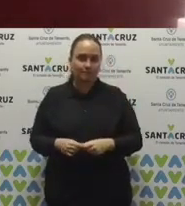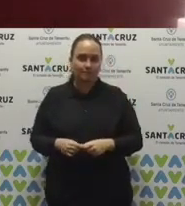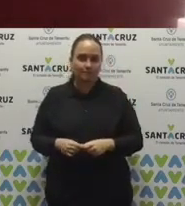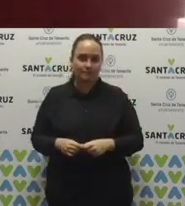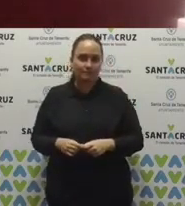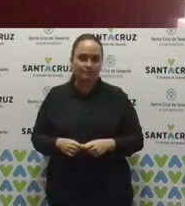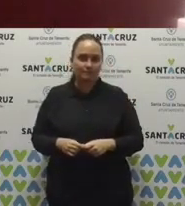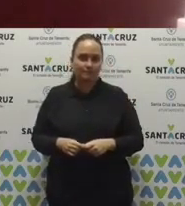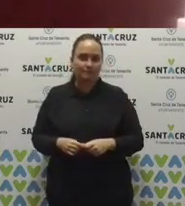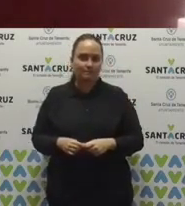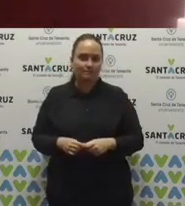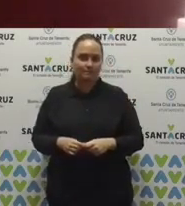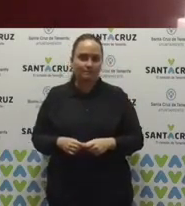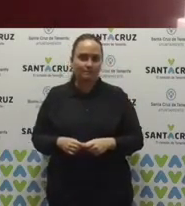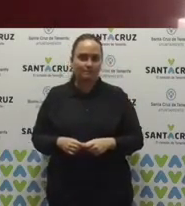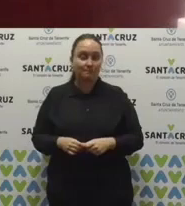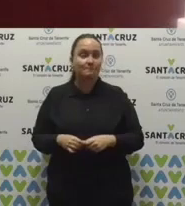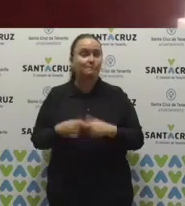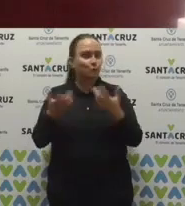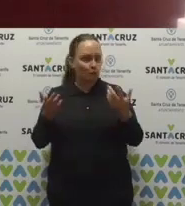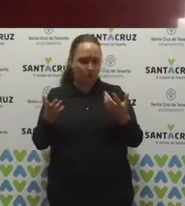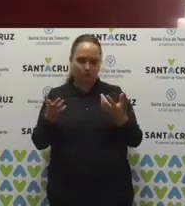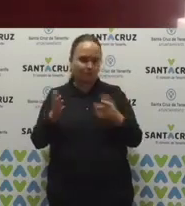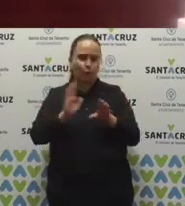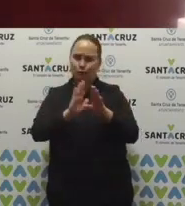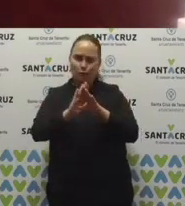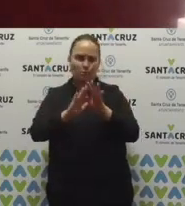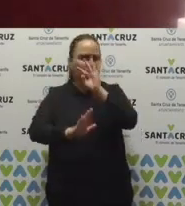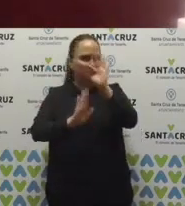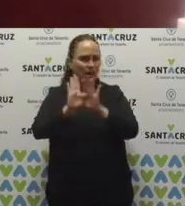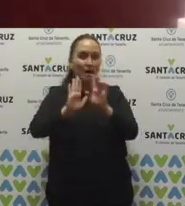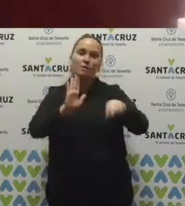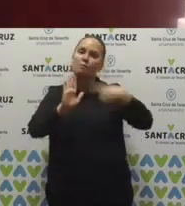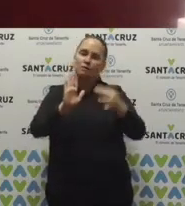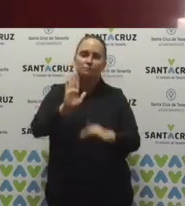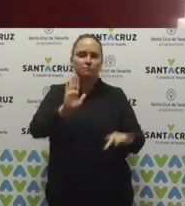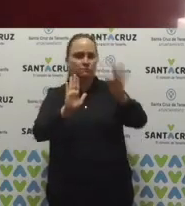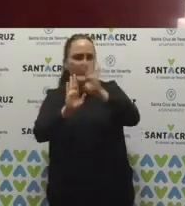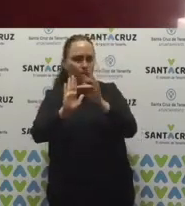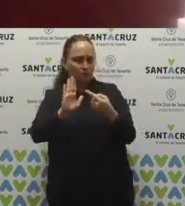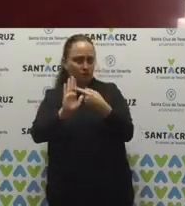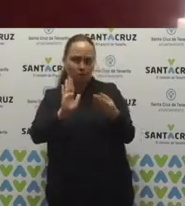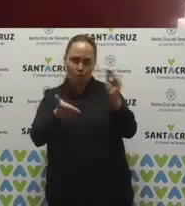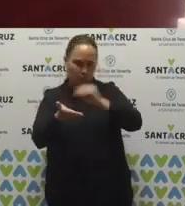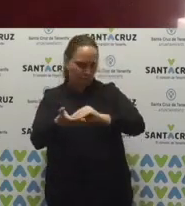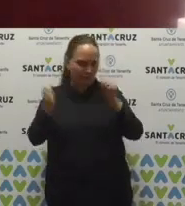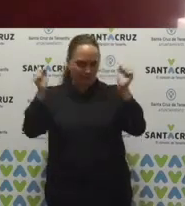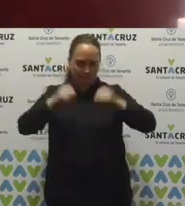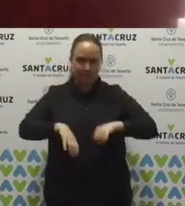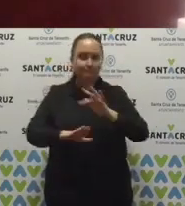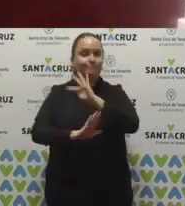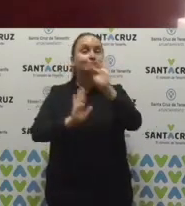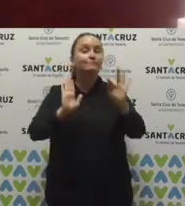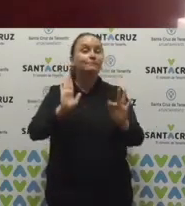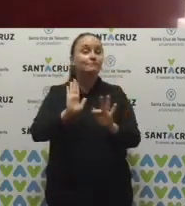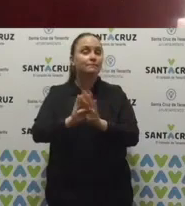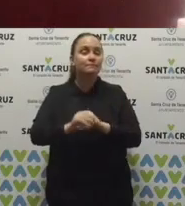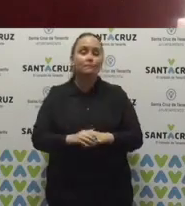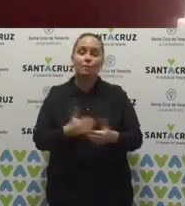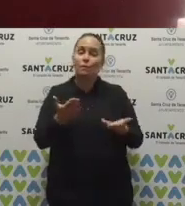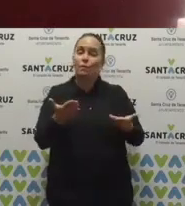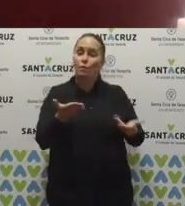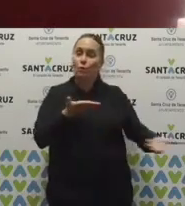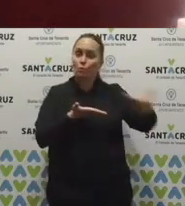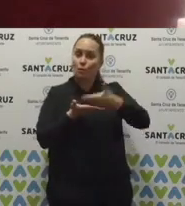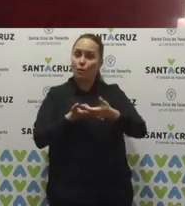retomamos con un punto luego pasamos al siguiente punto del orden del día emoción número 9